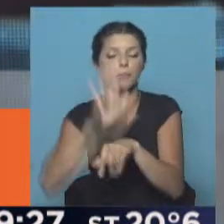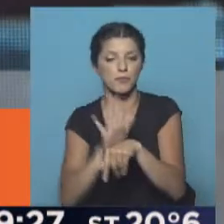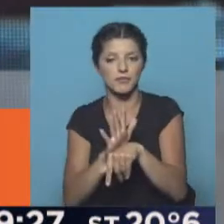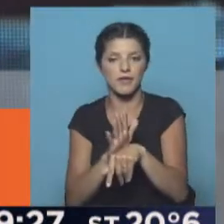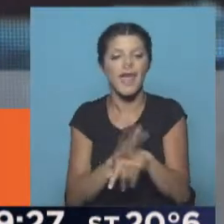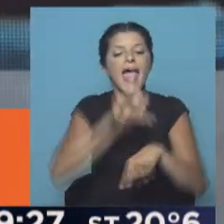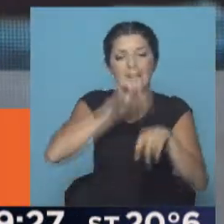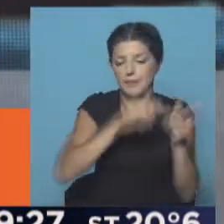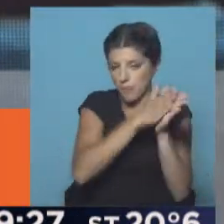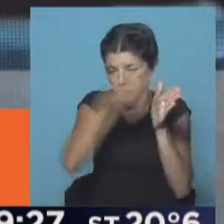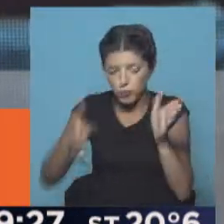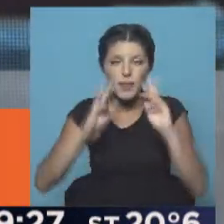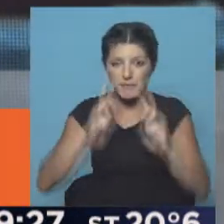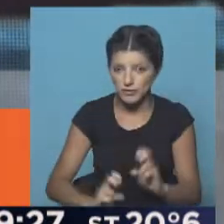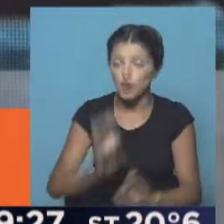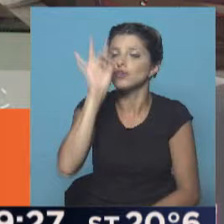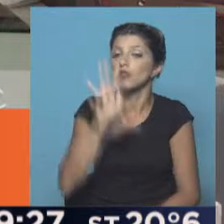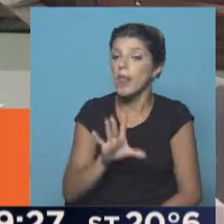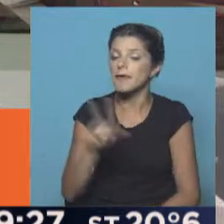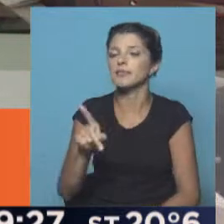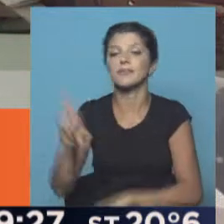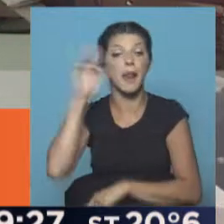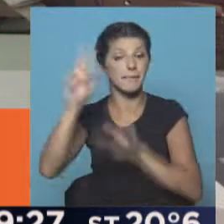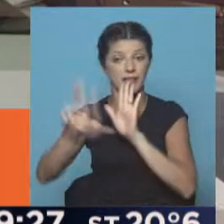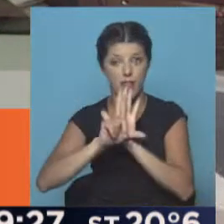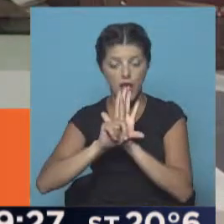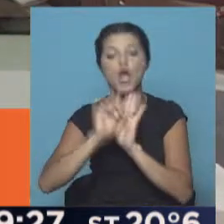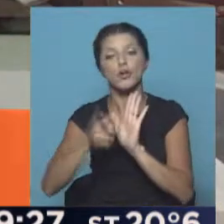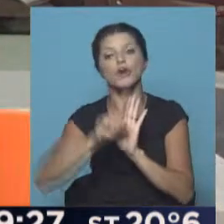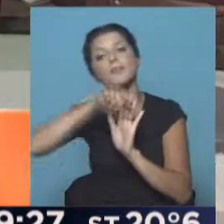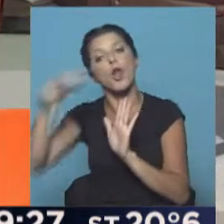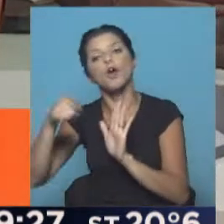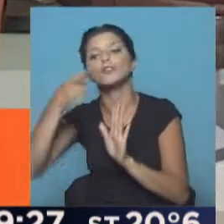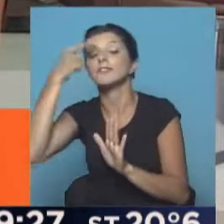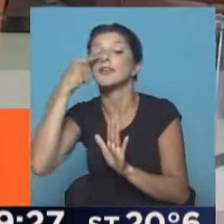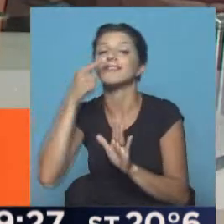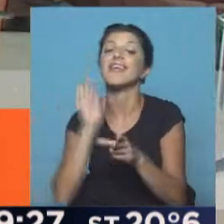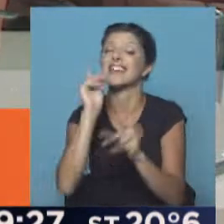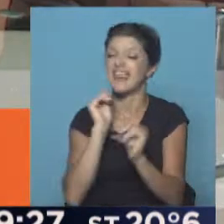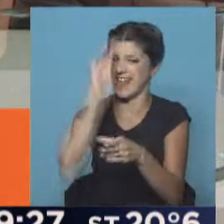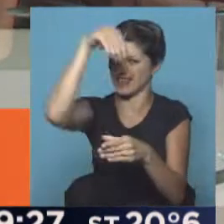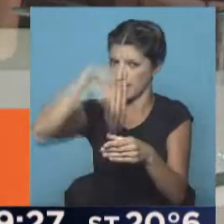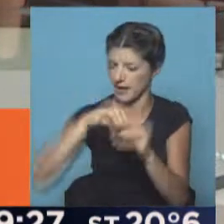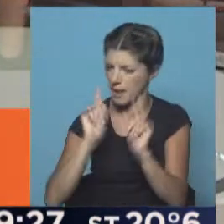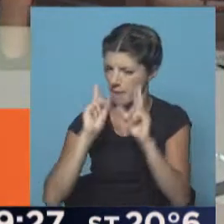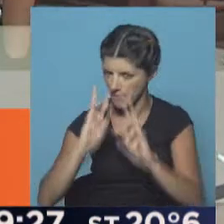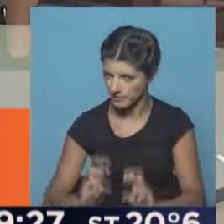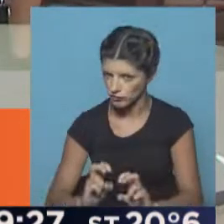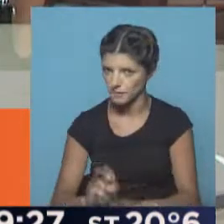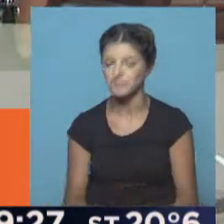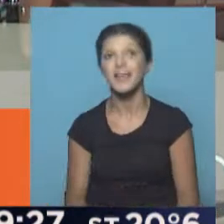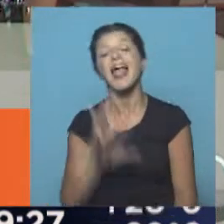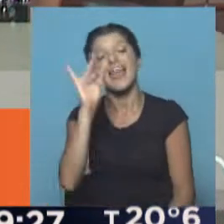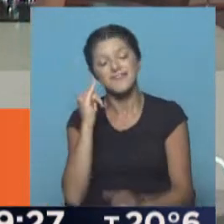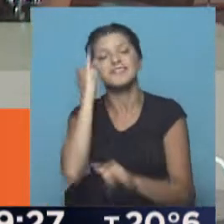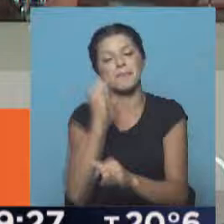procesos no esté guiada solamente por la aplicación de la ley, sino persiguiendo intereses particulares de los actores. Quiere decir que es difícil decirlo en una sola